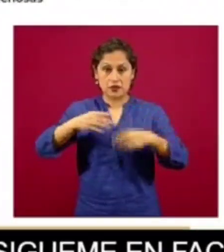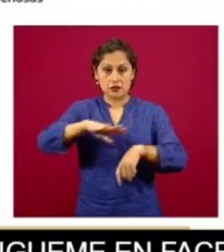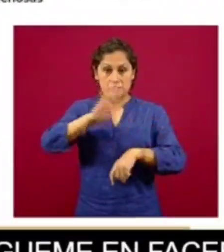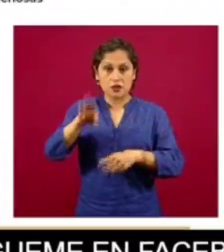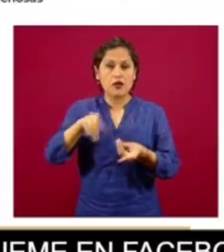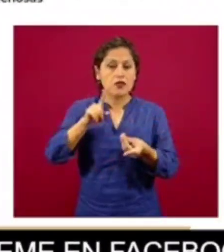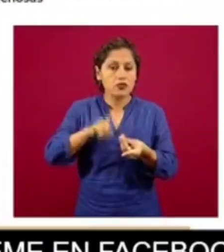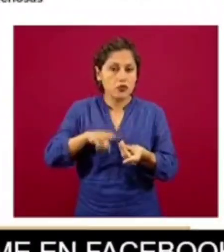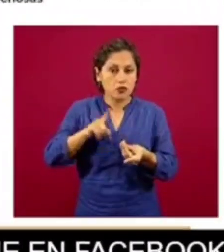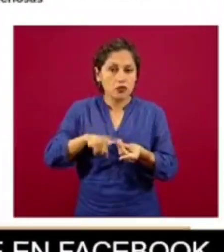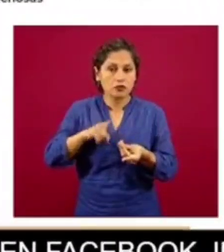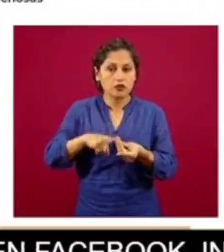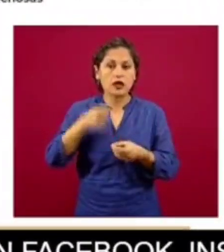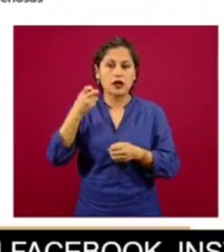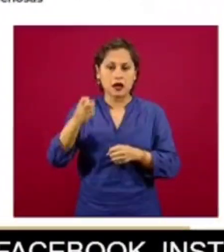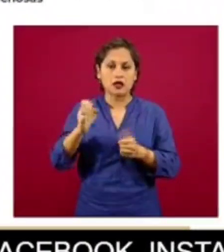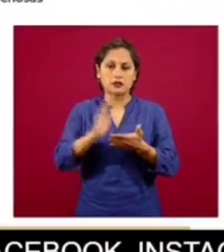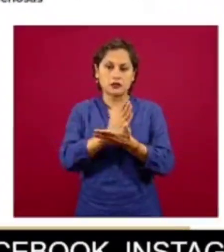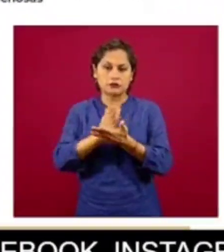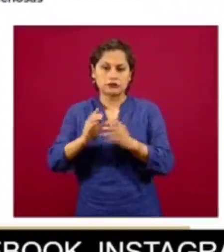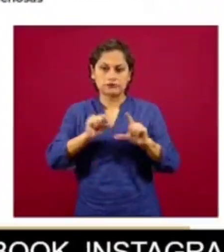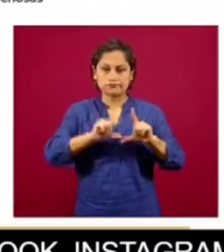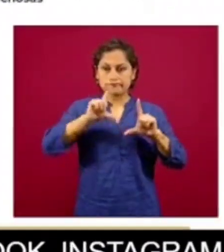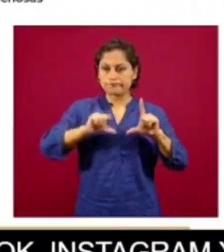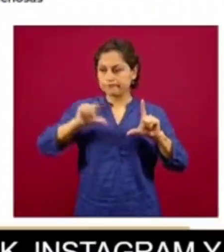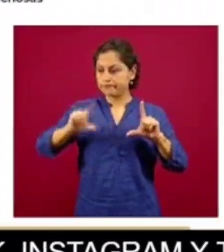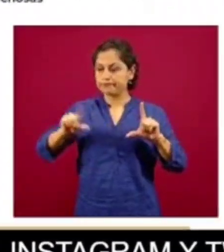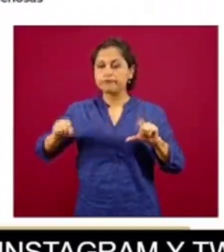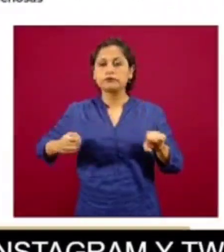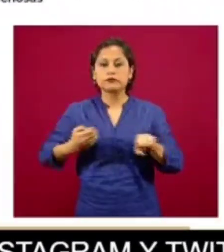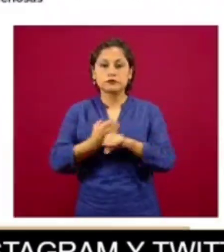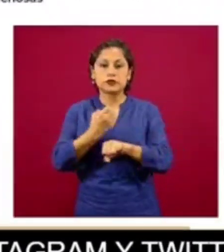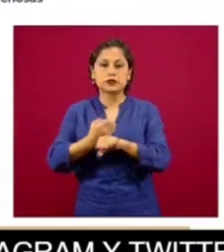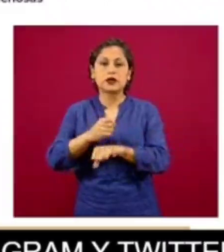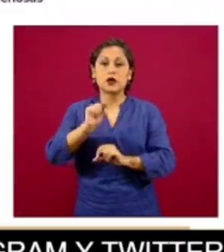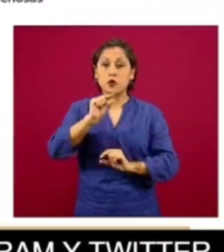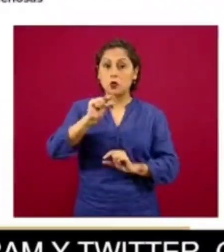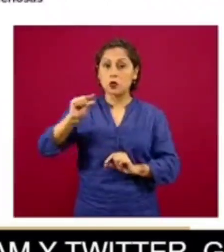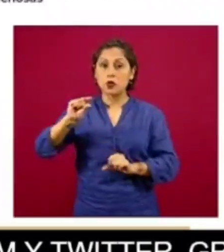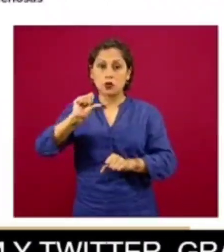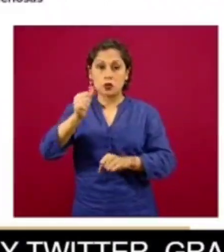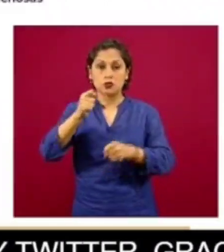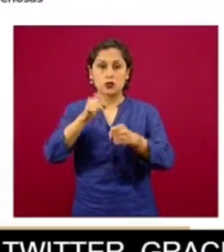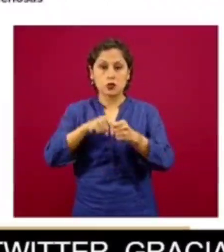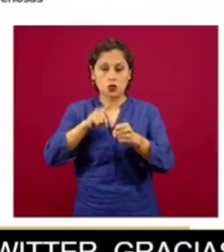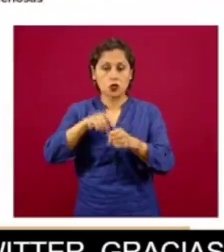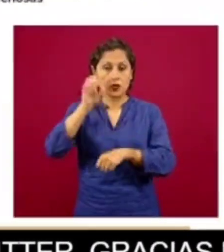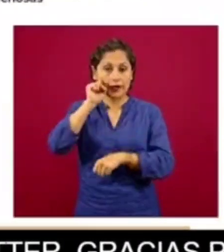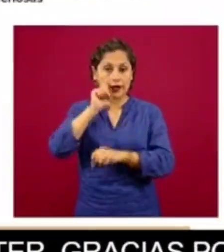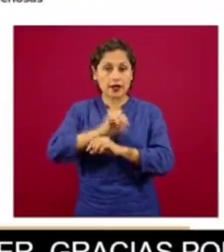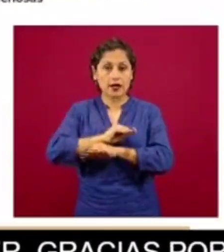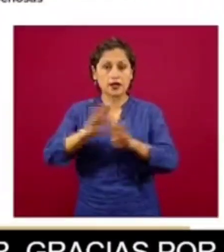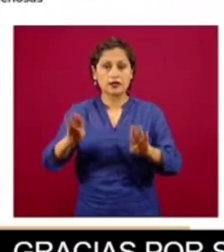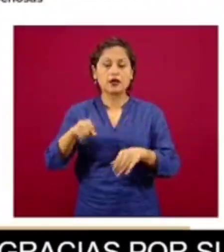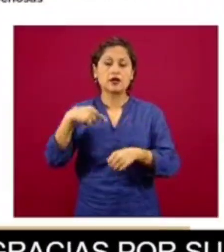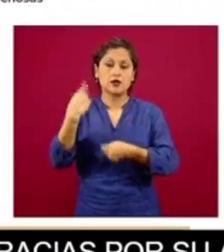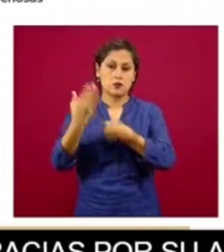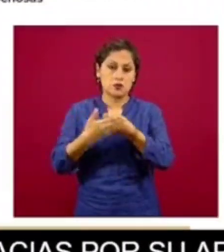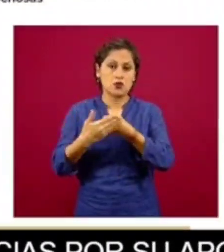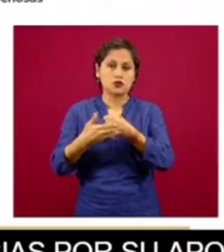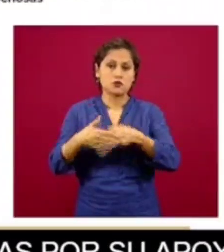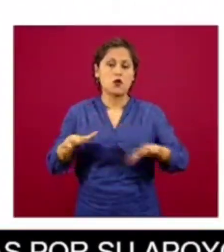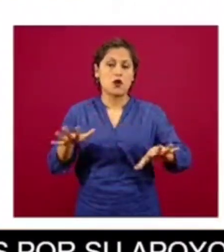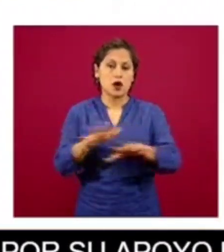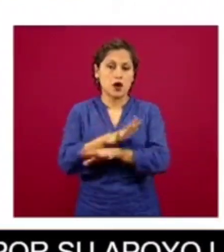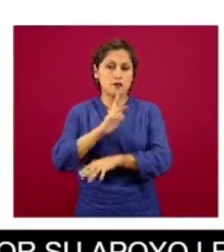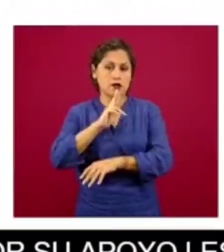permite apreciar la carga en cada una de ellas y la expectativa en la barra naranja claro de dónde se pueden incrementar en los siguientes días. Veamos